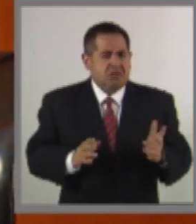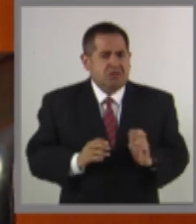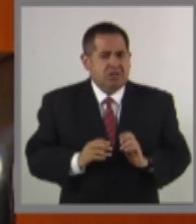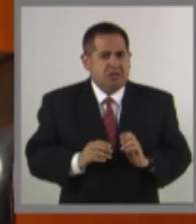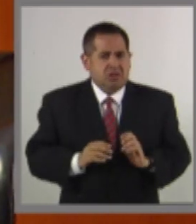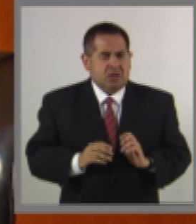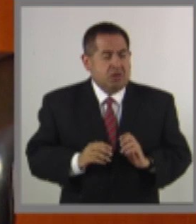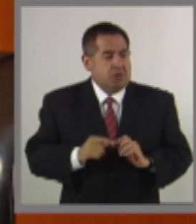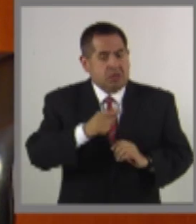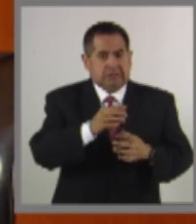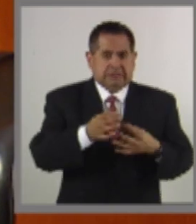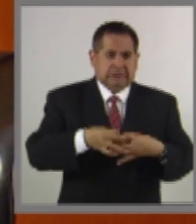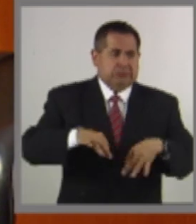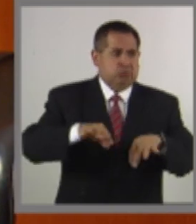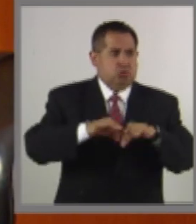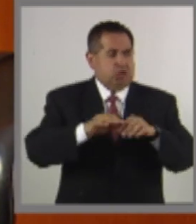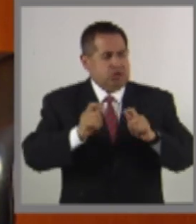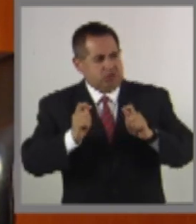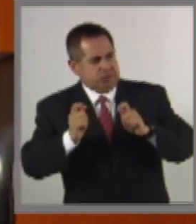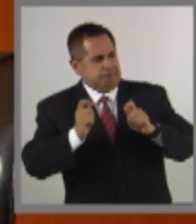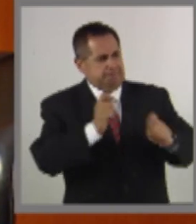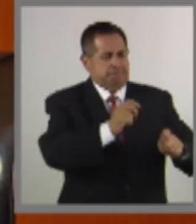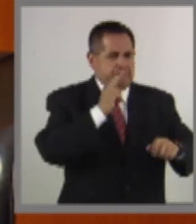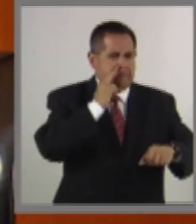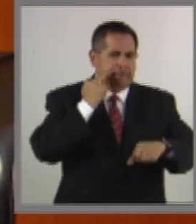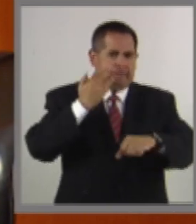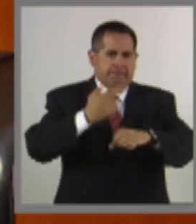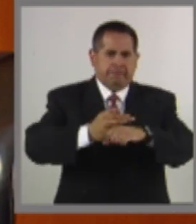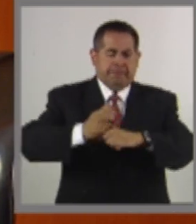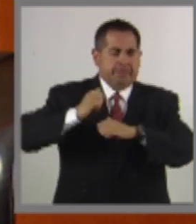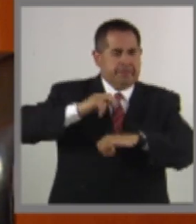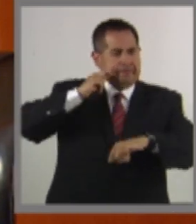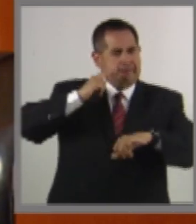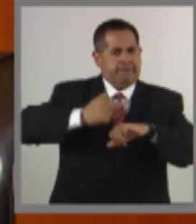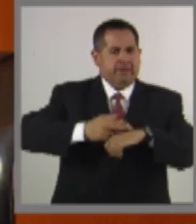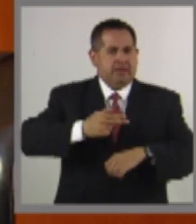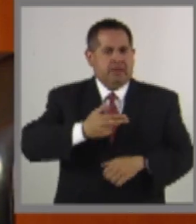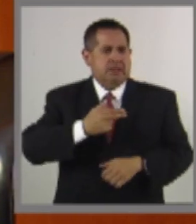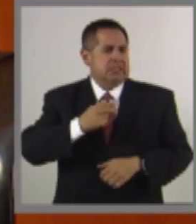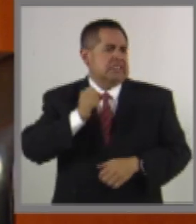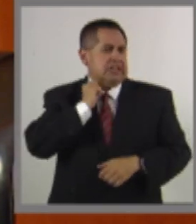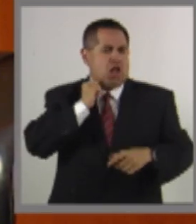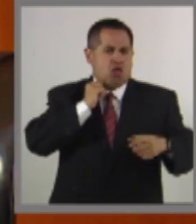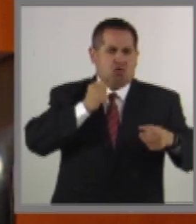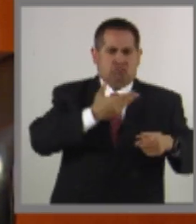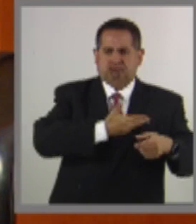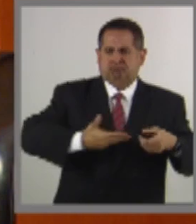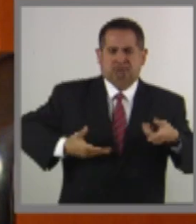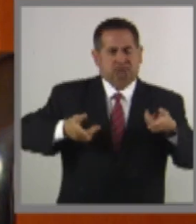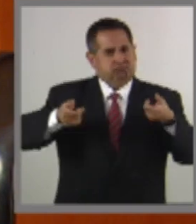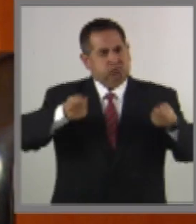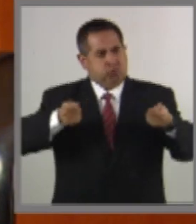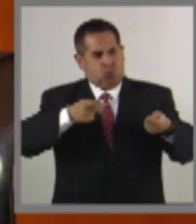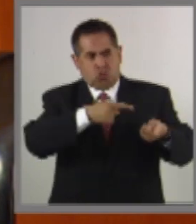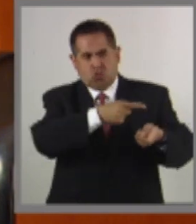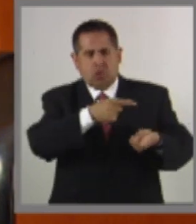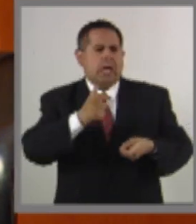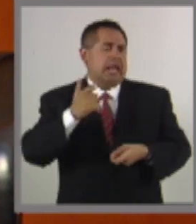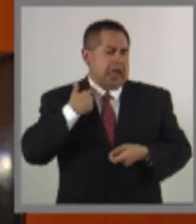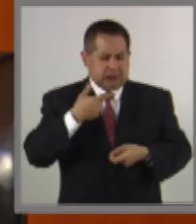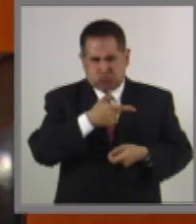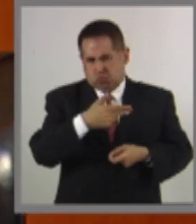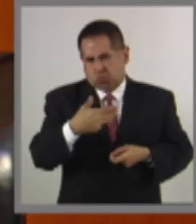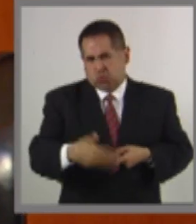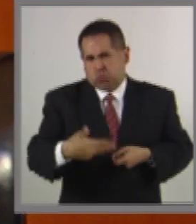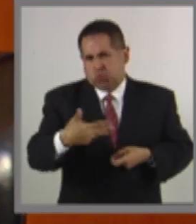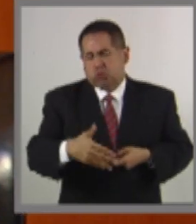cargos más importantes del Poder Legislativo, presidente del Senado de la